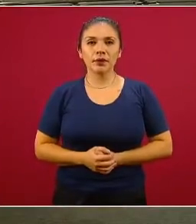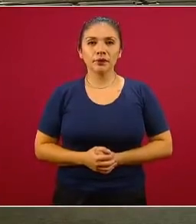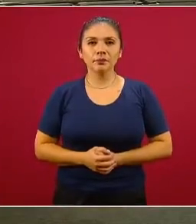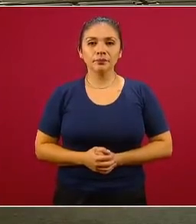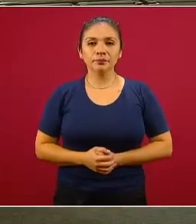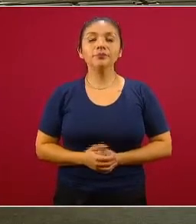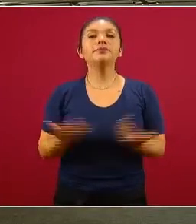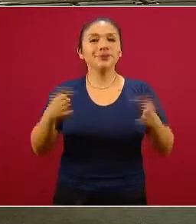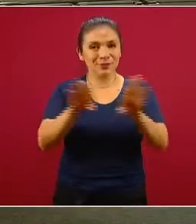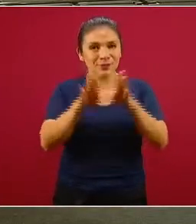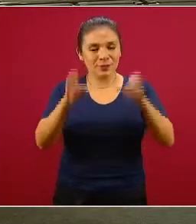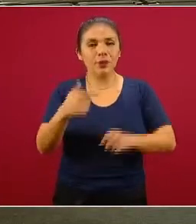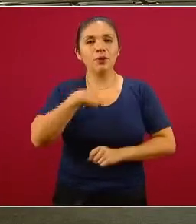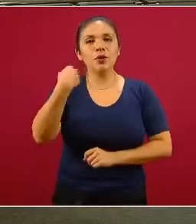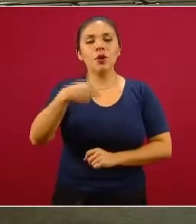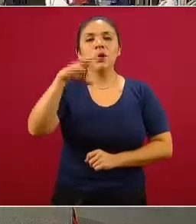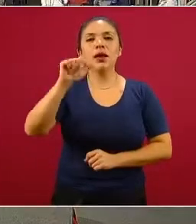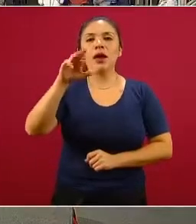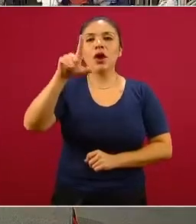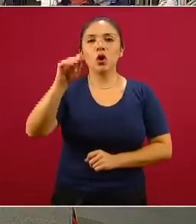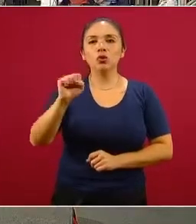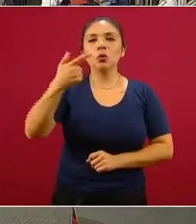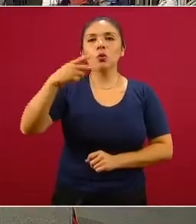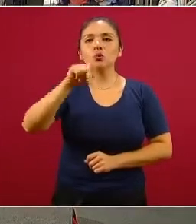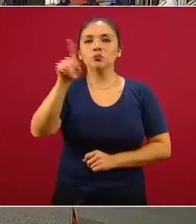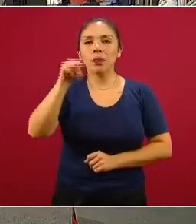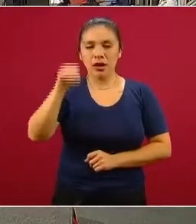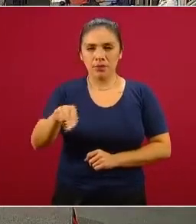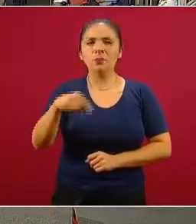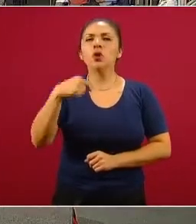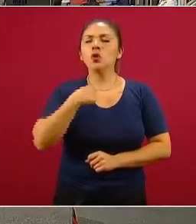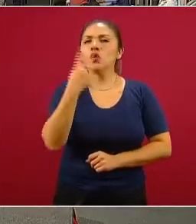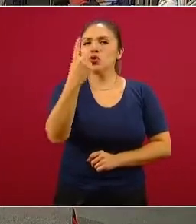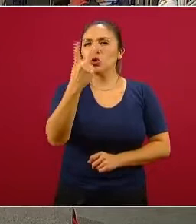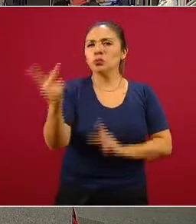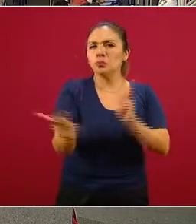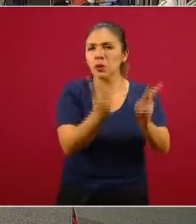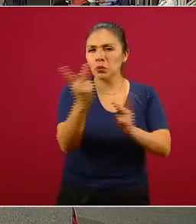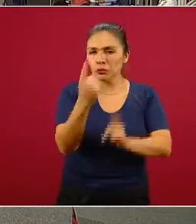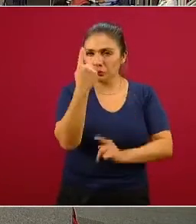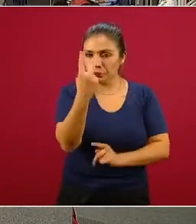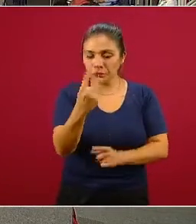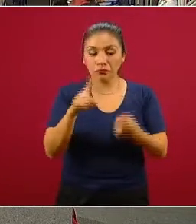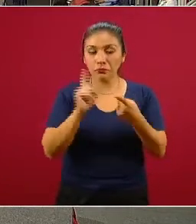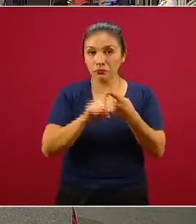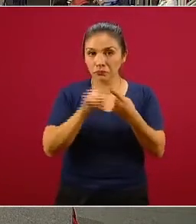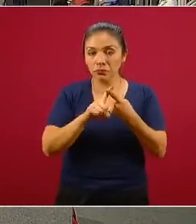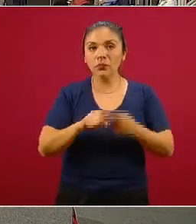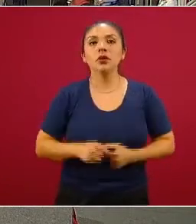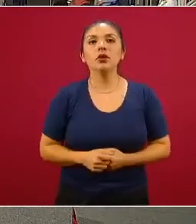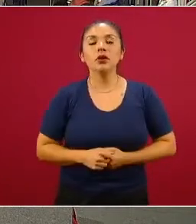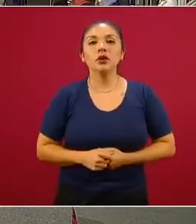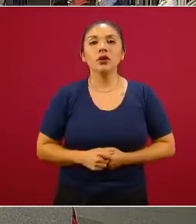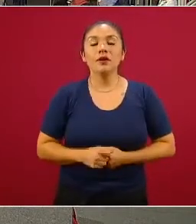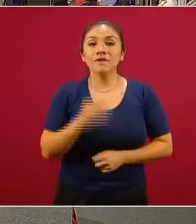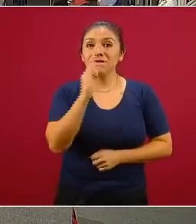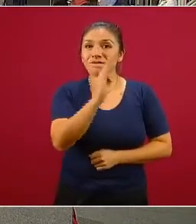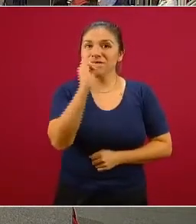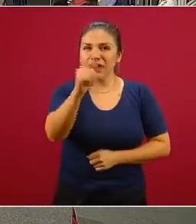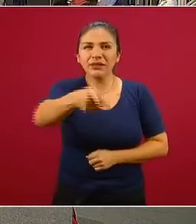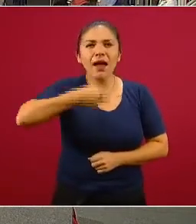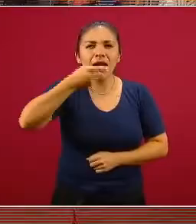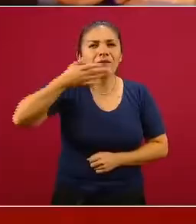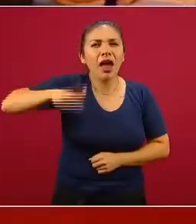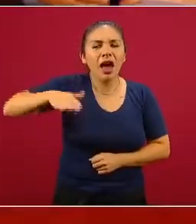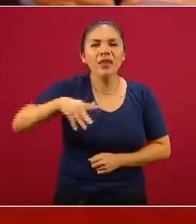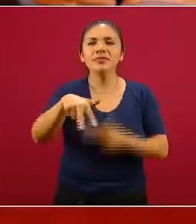¿Qué tal, doctor? Carlos Guzmán de ABA Noticias y de Ángel Metropolitano. Dos preguntas. La primera, dividida en dos. Esta fecha que estiman del